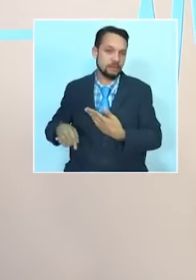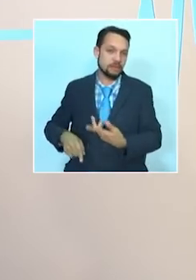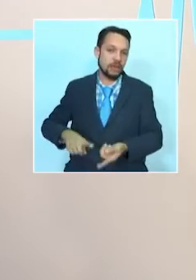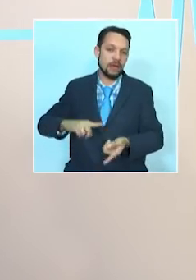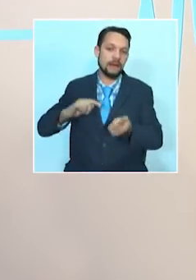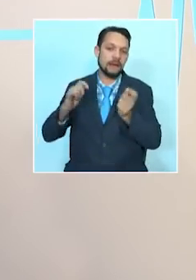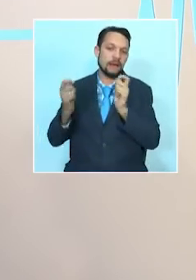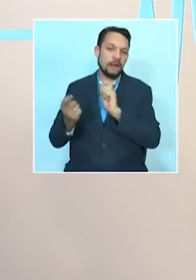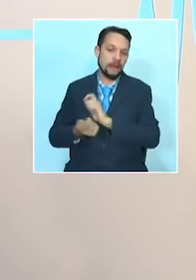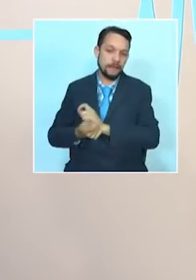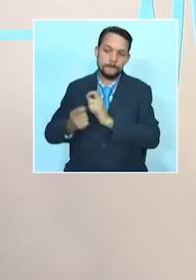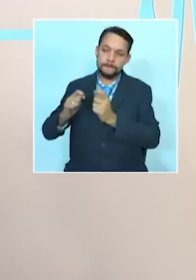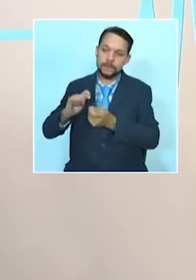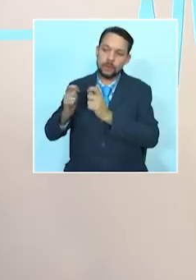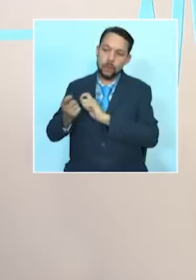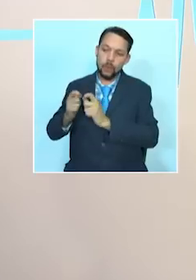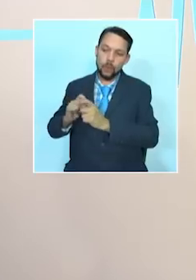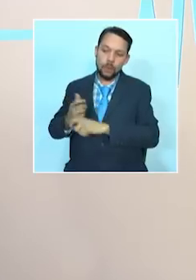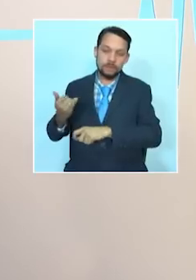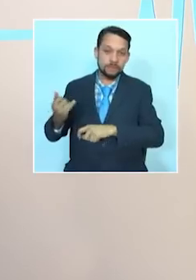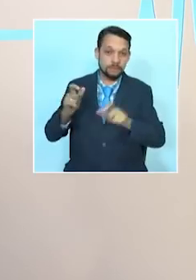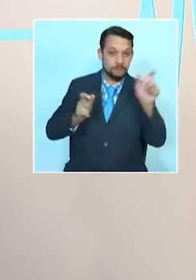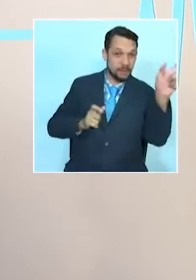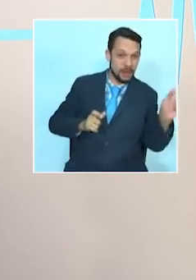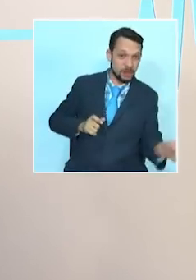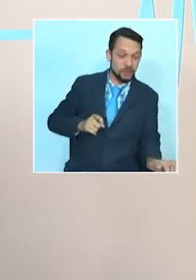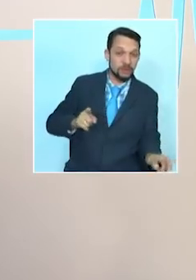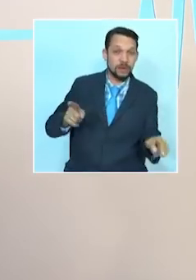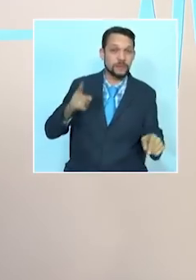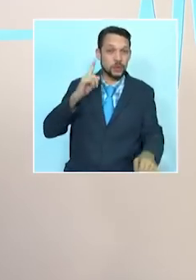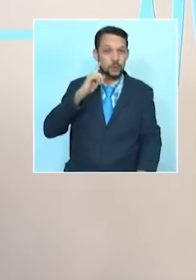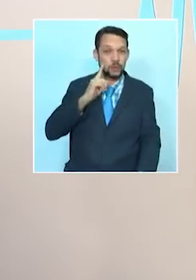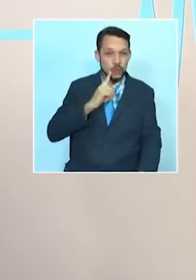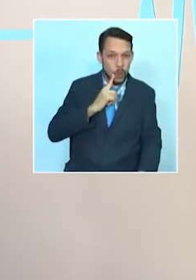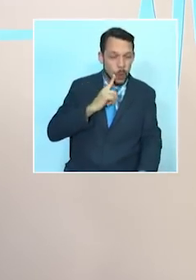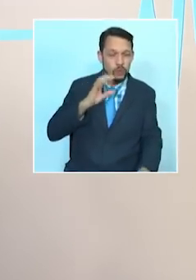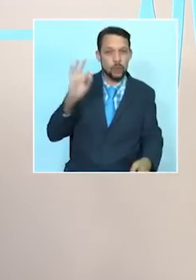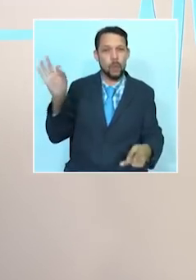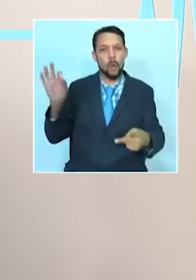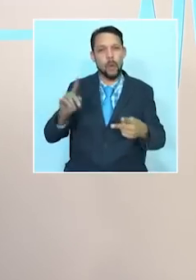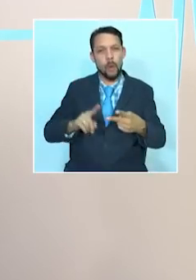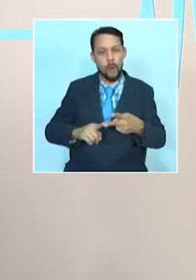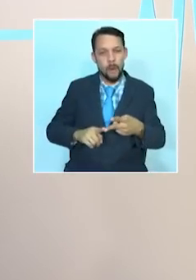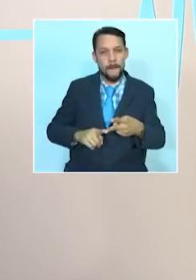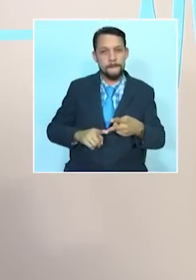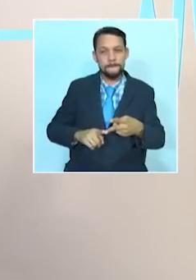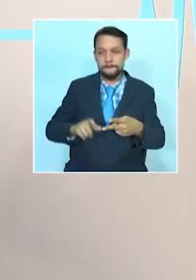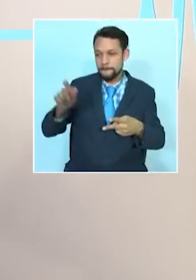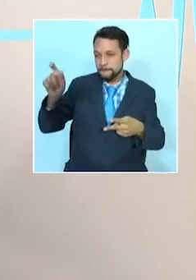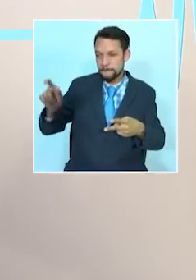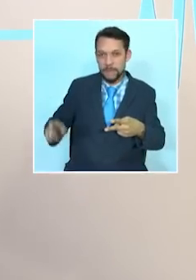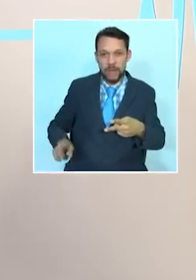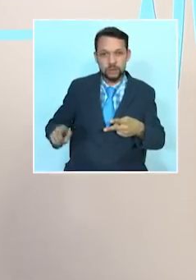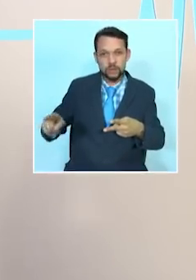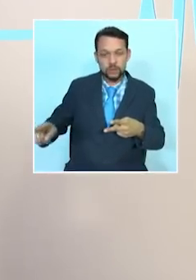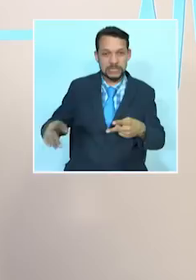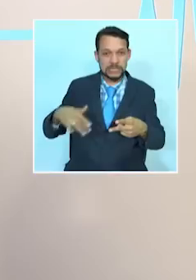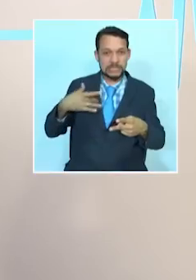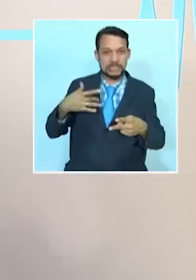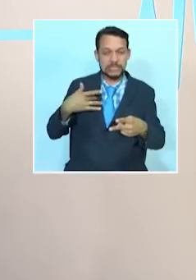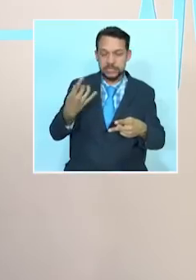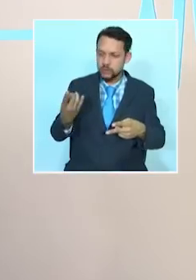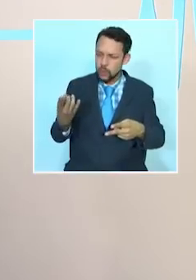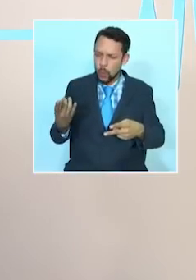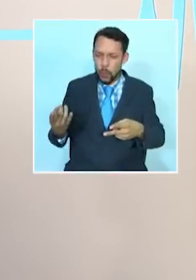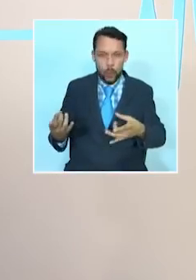enfermedad es como esas personas como los no oyentes o también esas personas para el síntoma del dolor es